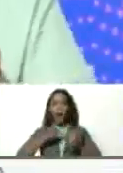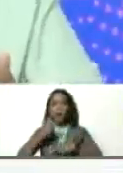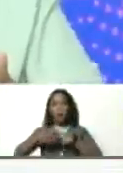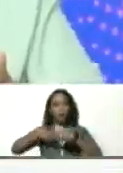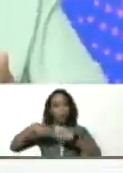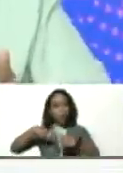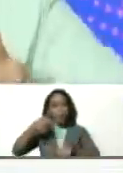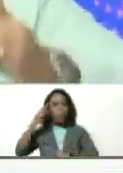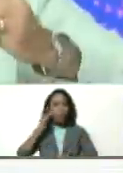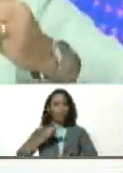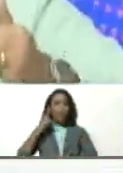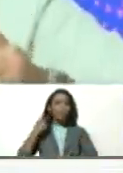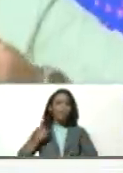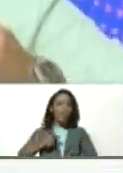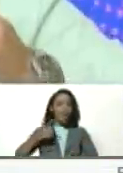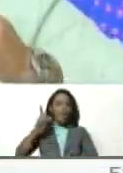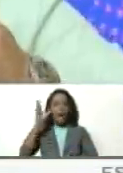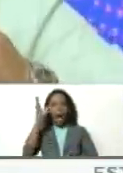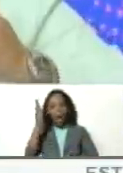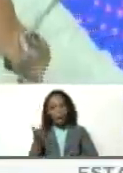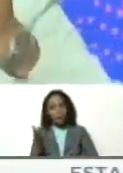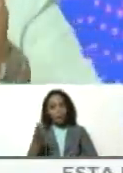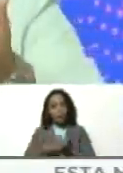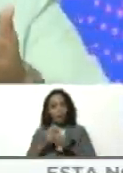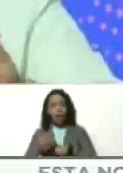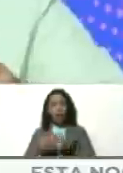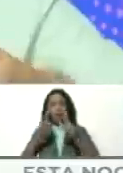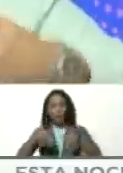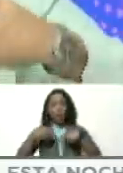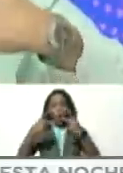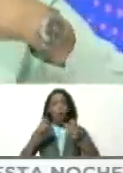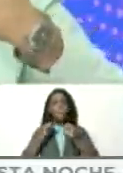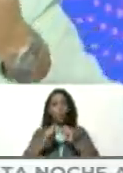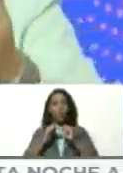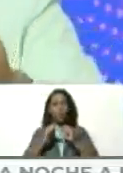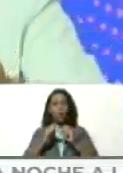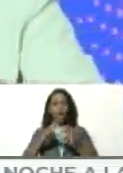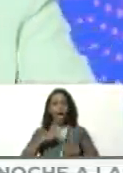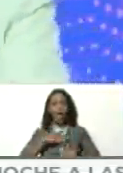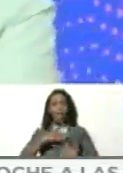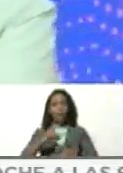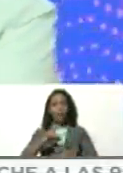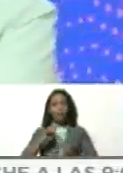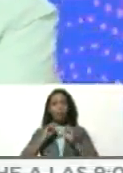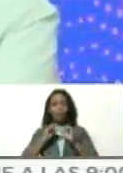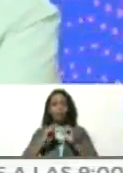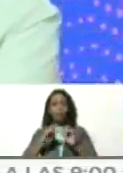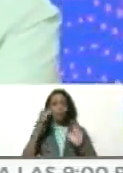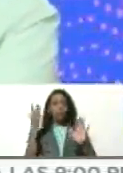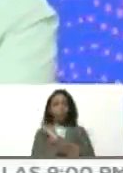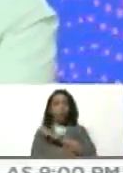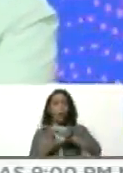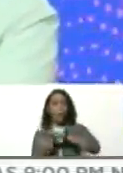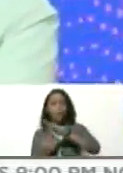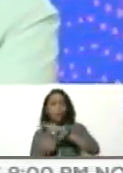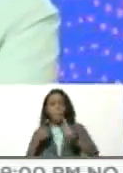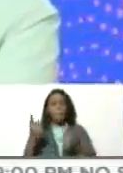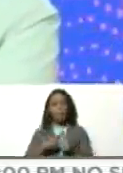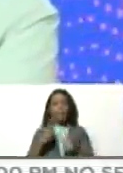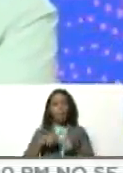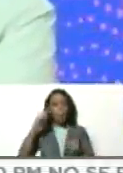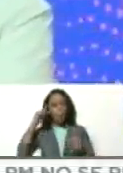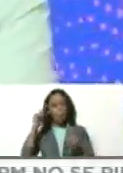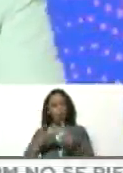bolivariana, tiene que ser una dialéctica de renovación permanente, de adaptación permanente, sobre la base de los principios, de los